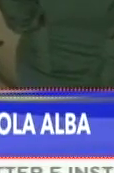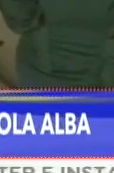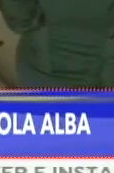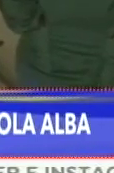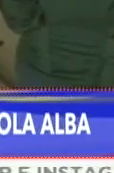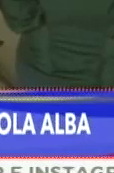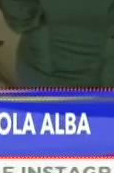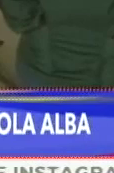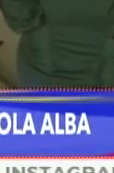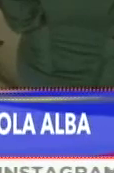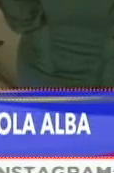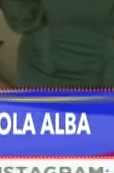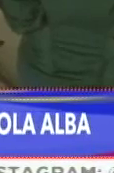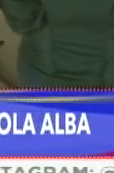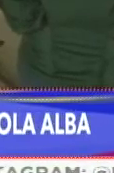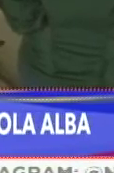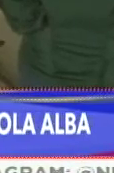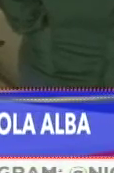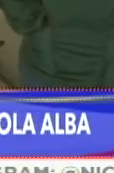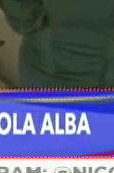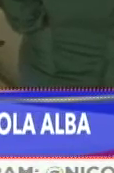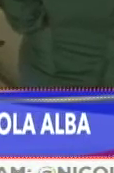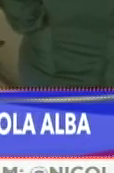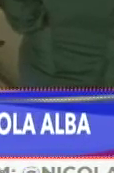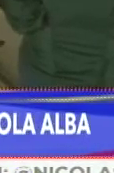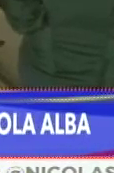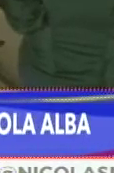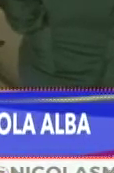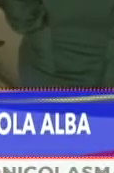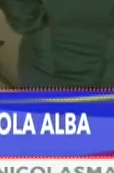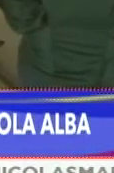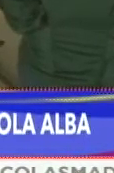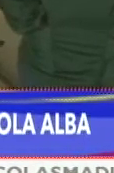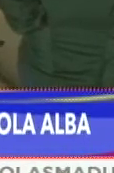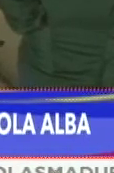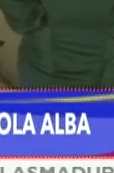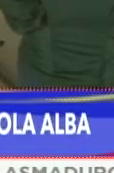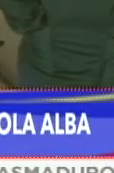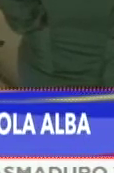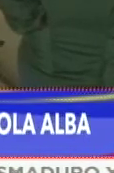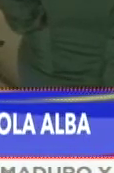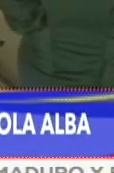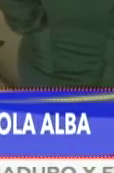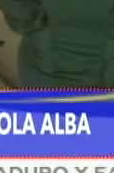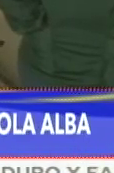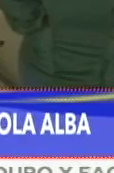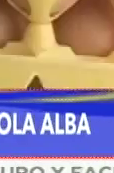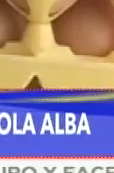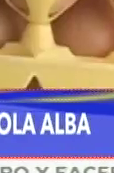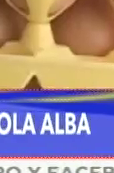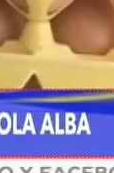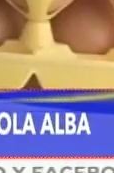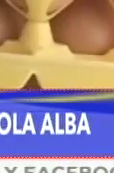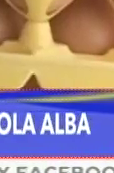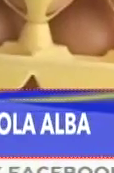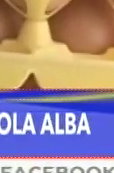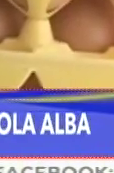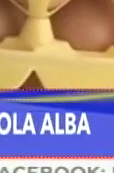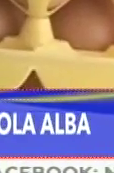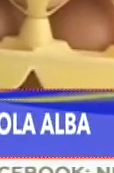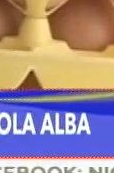rectificó, 15.500 huevos aproximadamente diarios, de los cuales estamos en un 90% de la producción, con